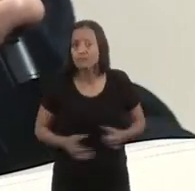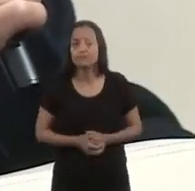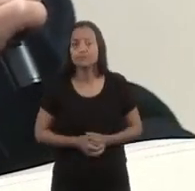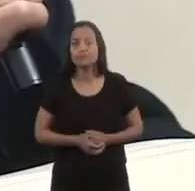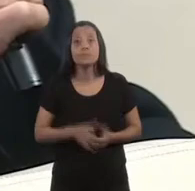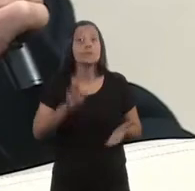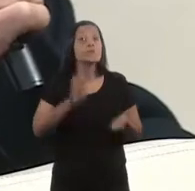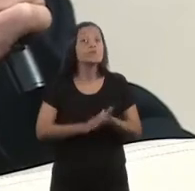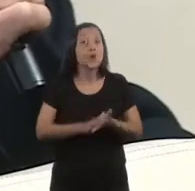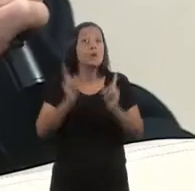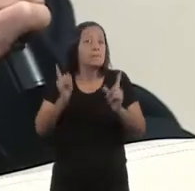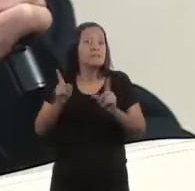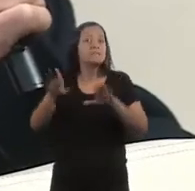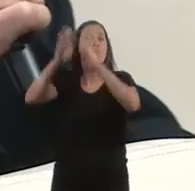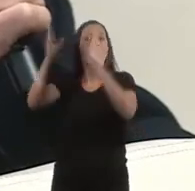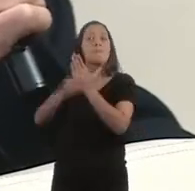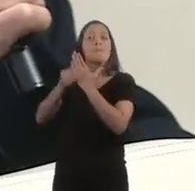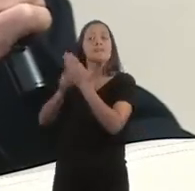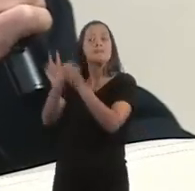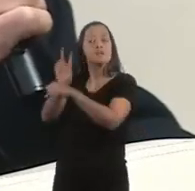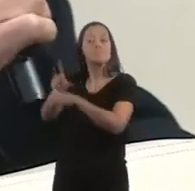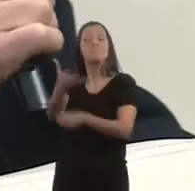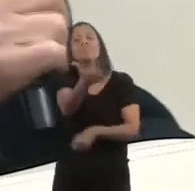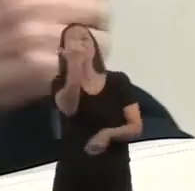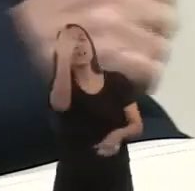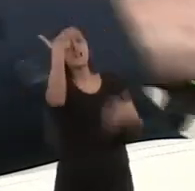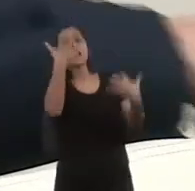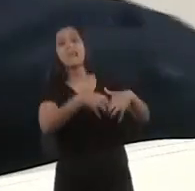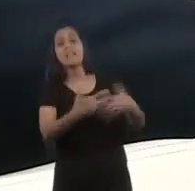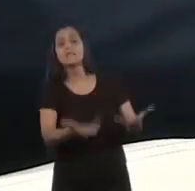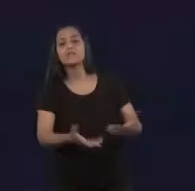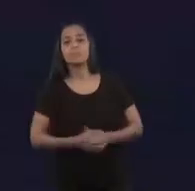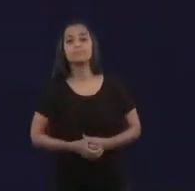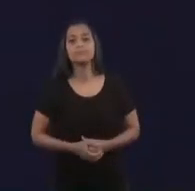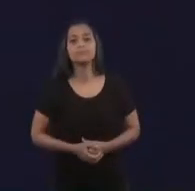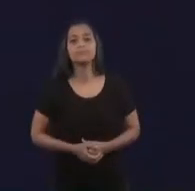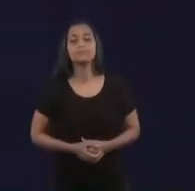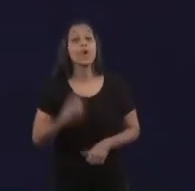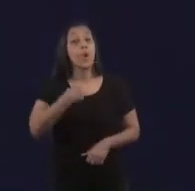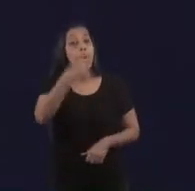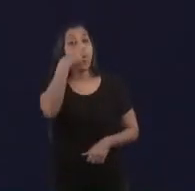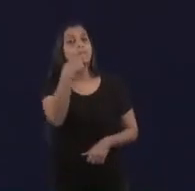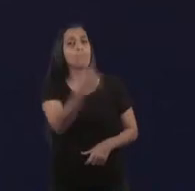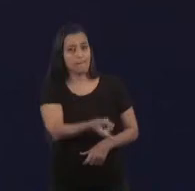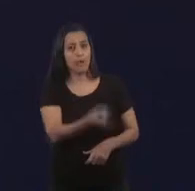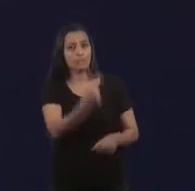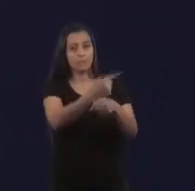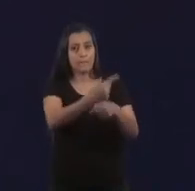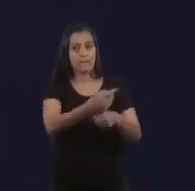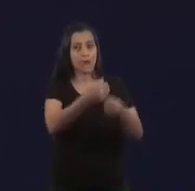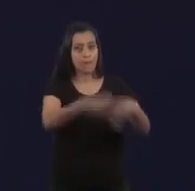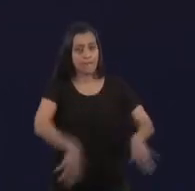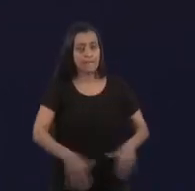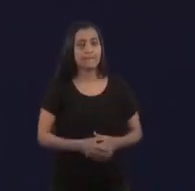del Ministerio de Seguridad. Una reflexión acerca de eso. Gracias. Bueno, arranco por el final entonces.